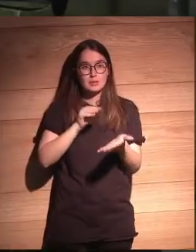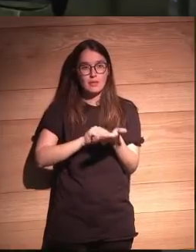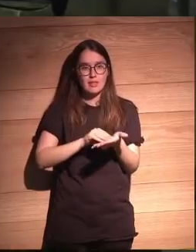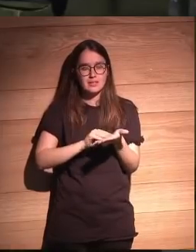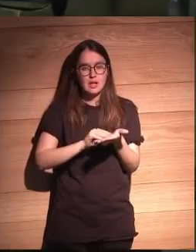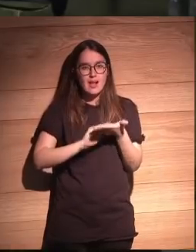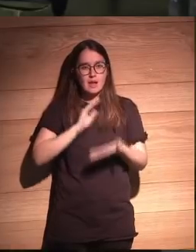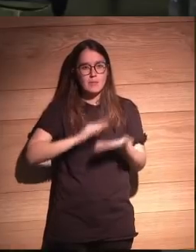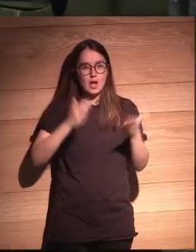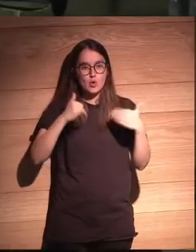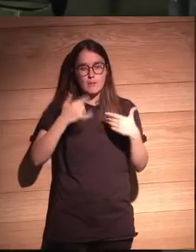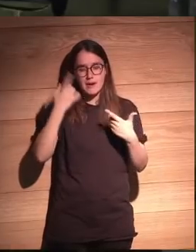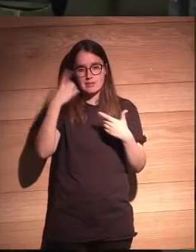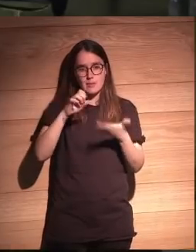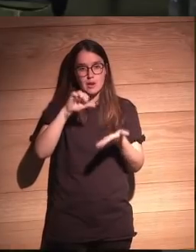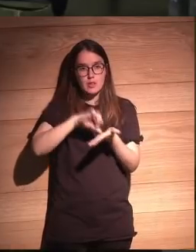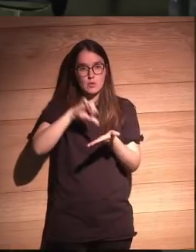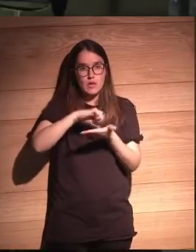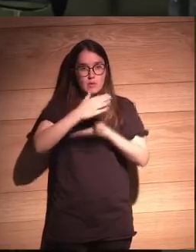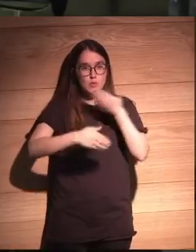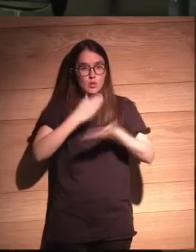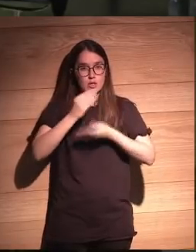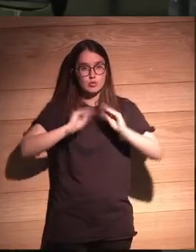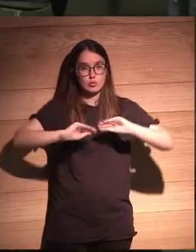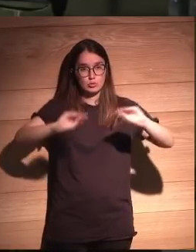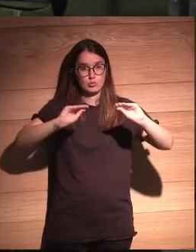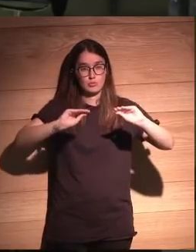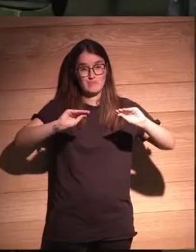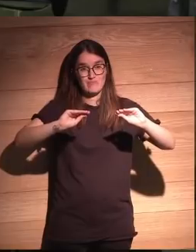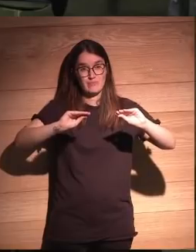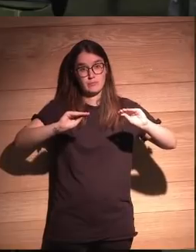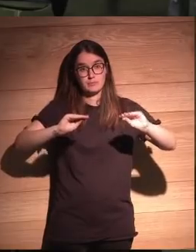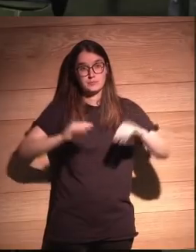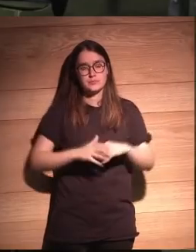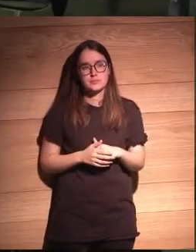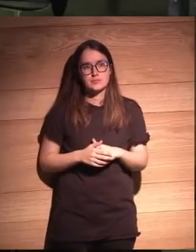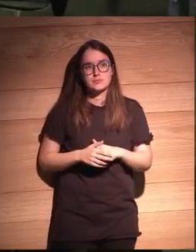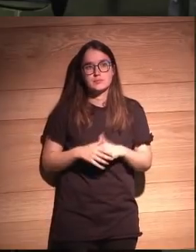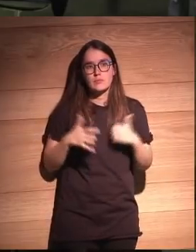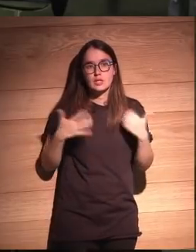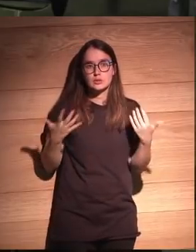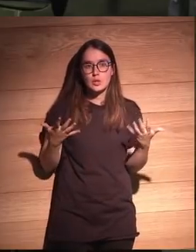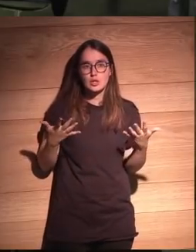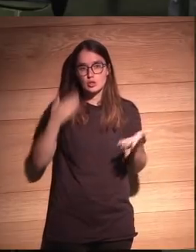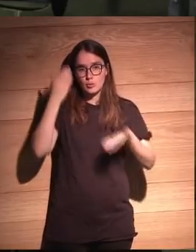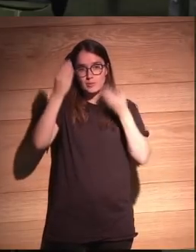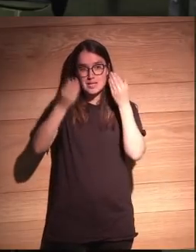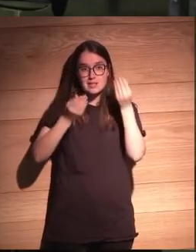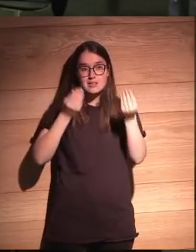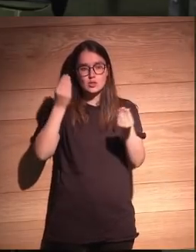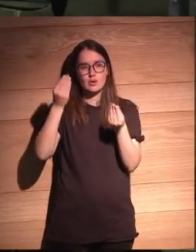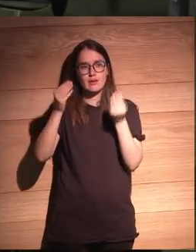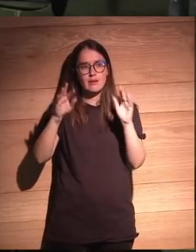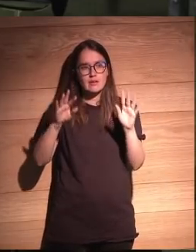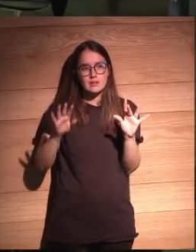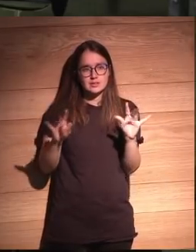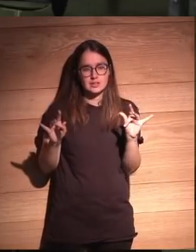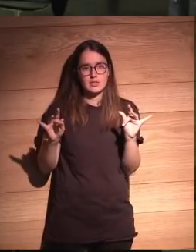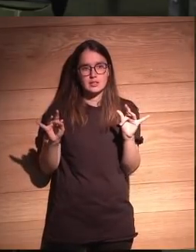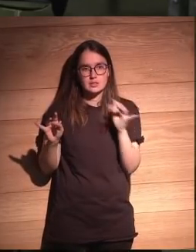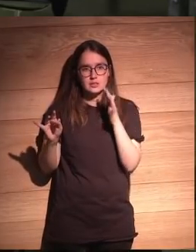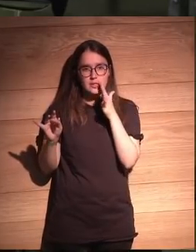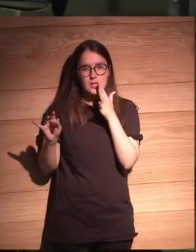de leer la ciudad y sus procesos en toda su complejidad. Con lo cual ahí yo creo que sí que es un punto en